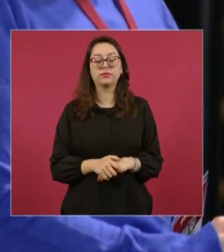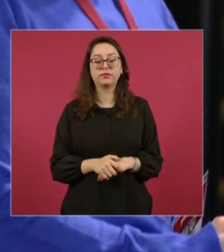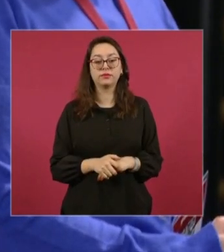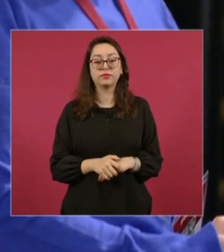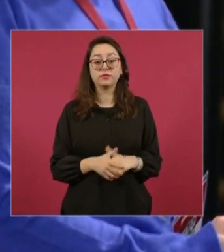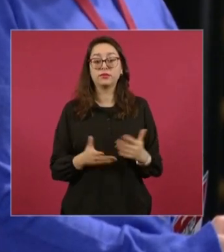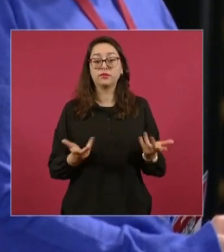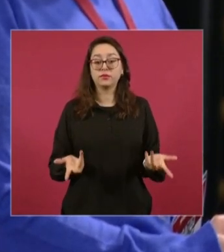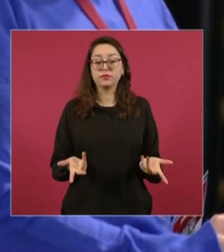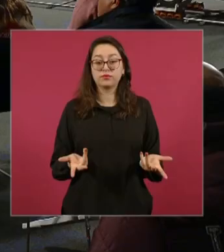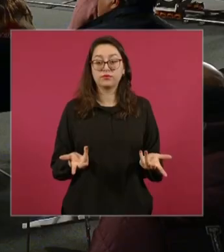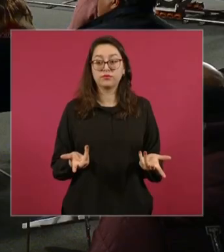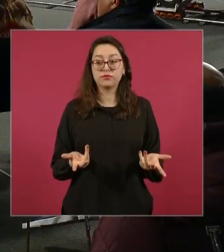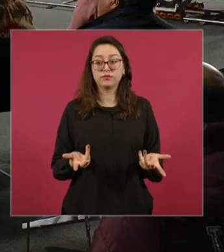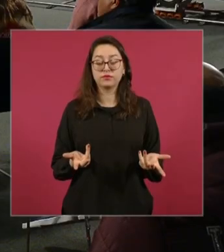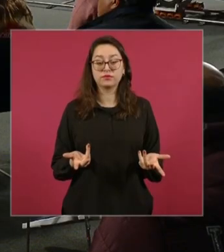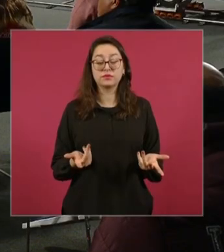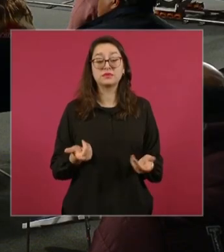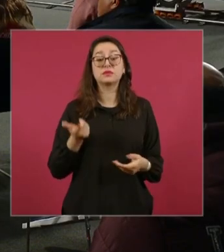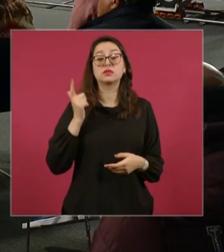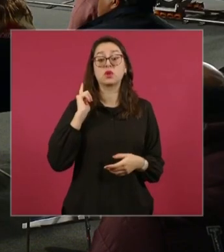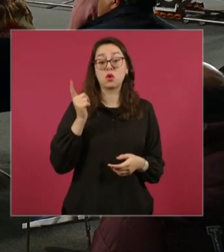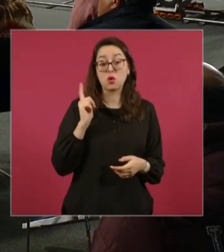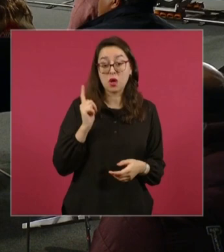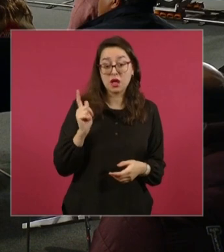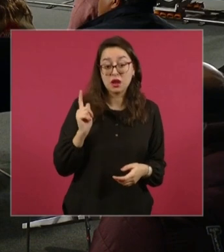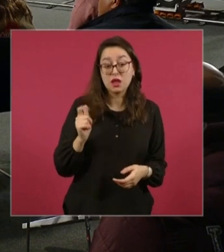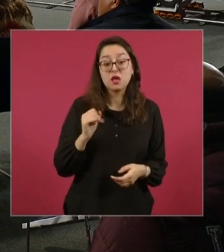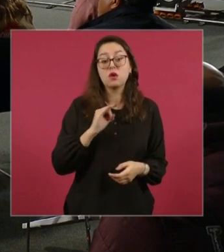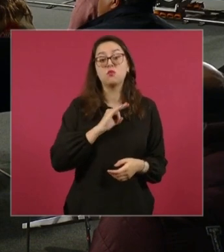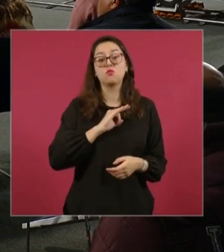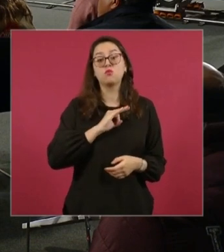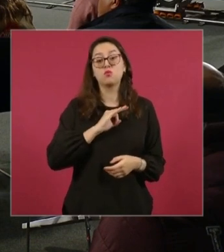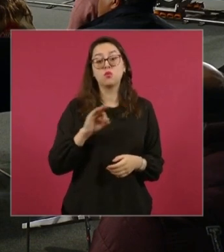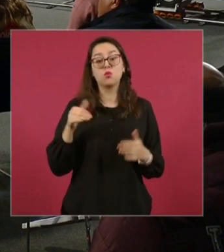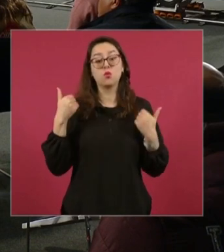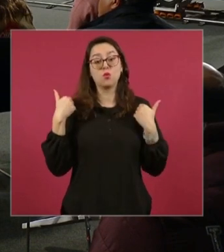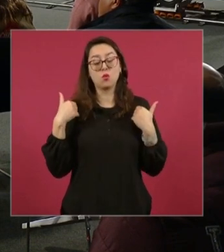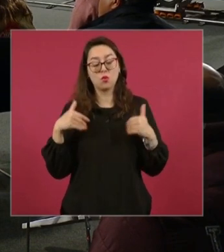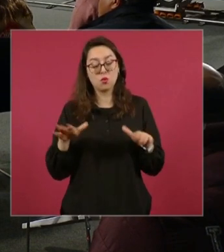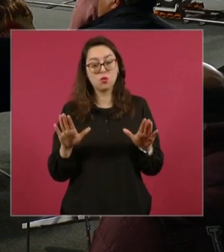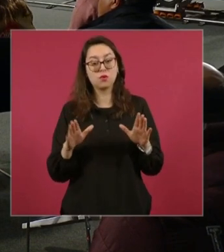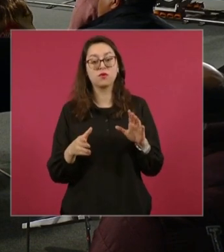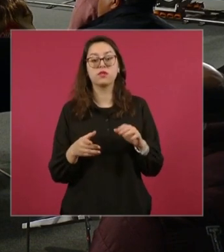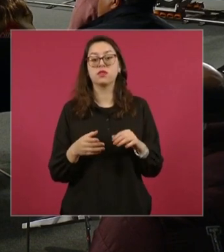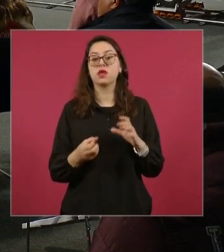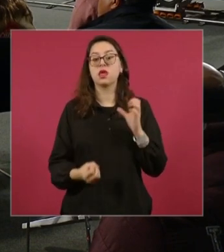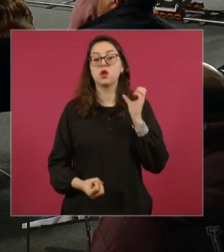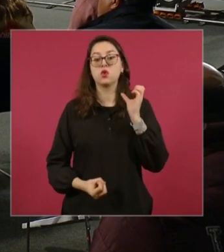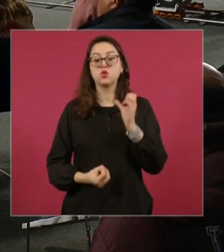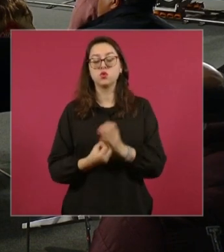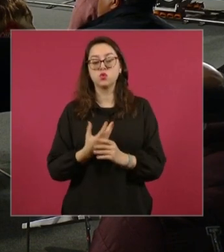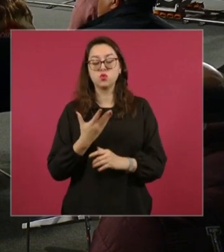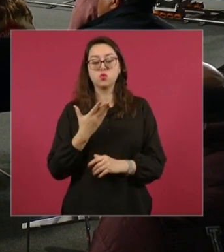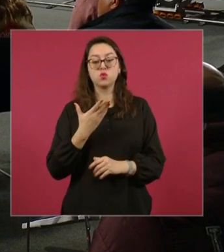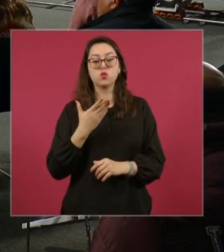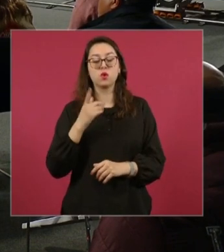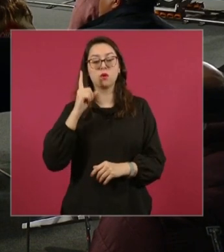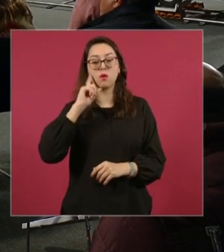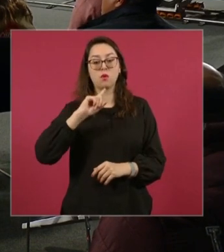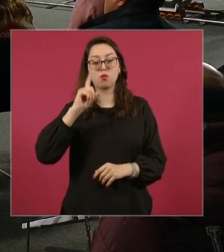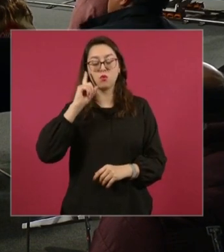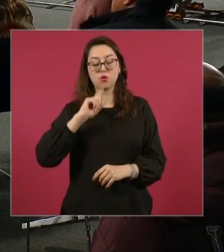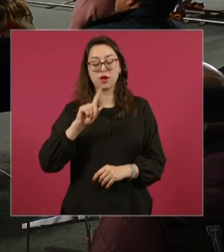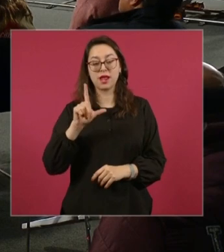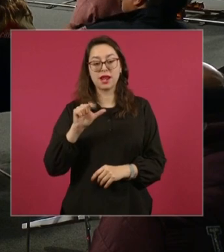puedan ellos entrevistar con la presidenta del tribunal, la nueva, que se llama Larisa